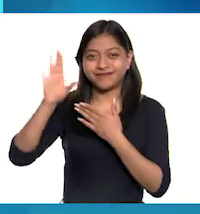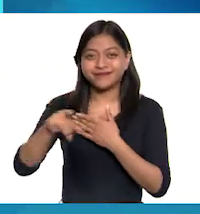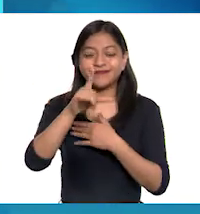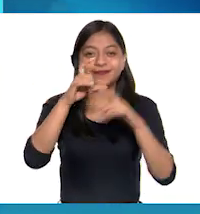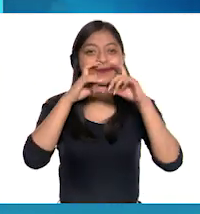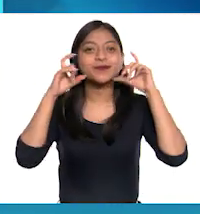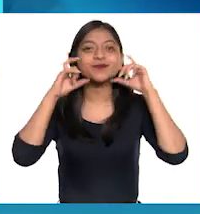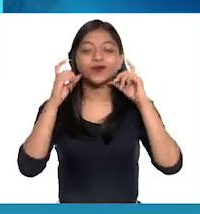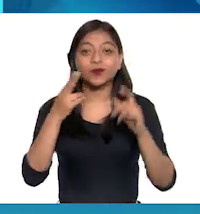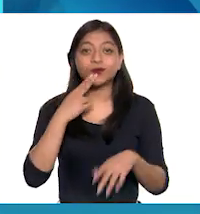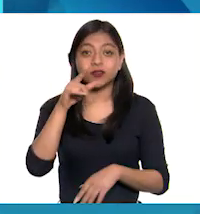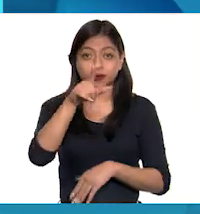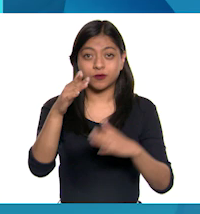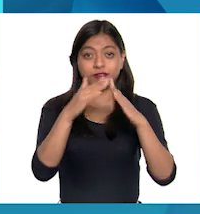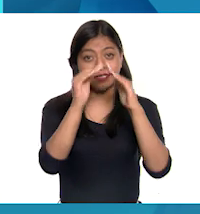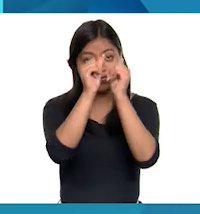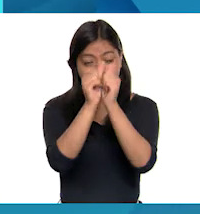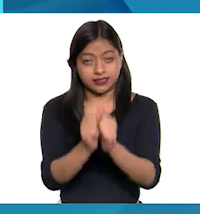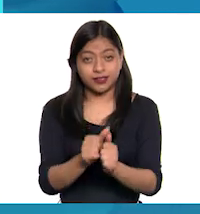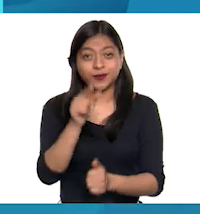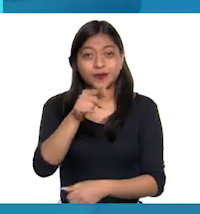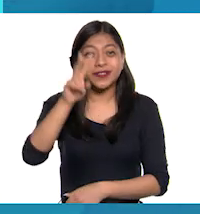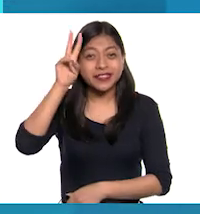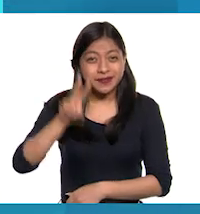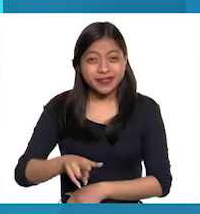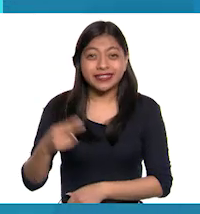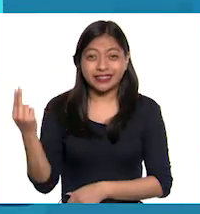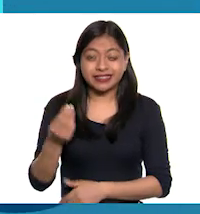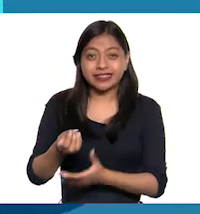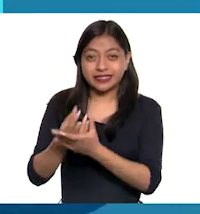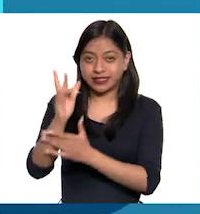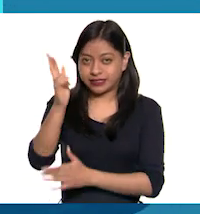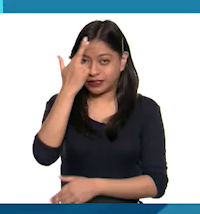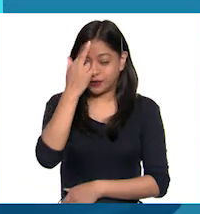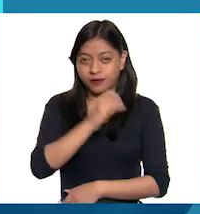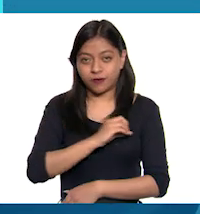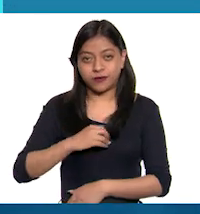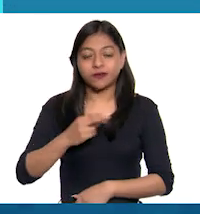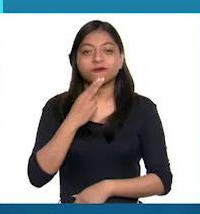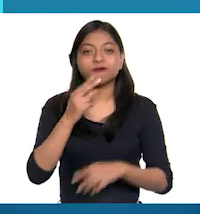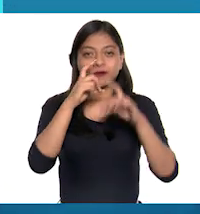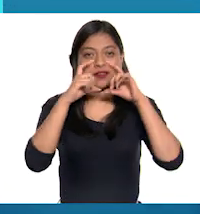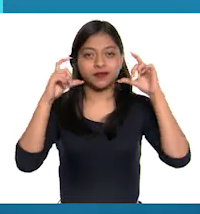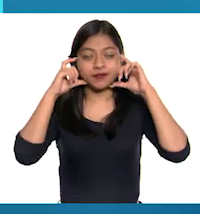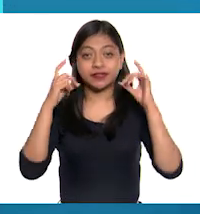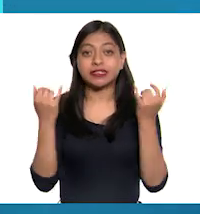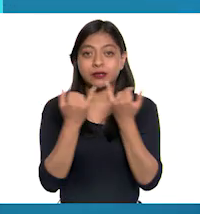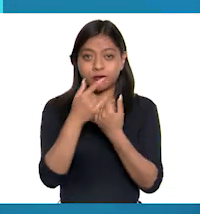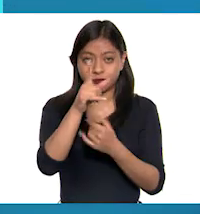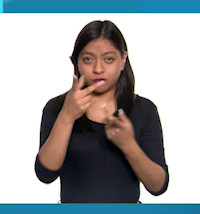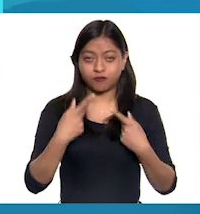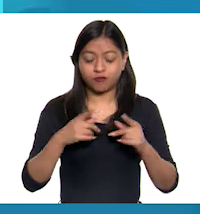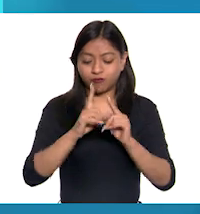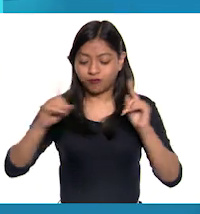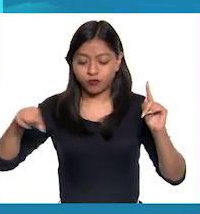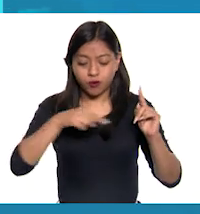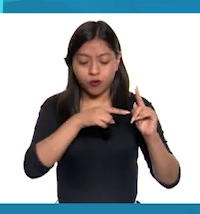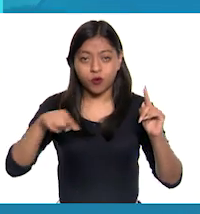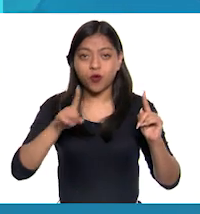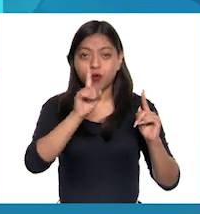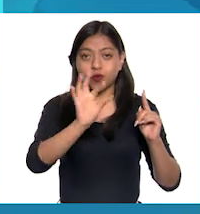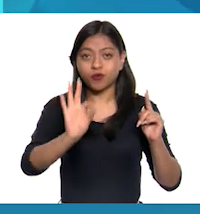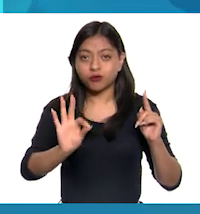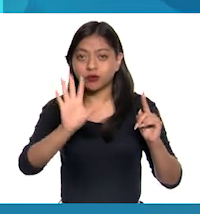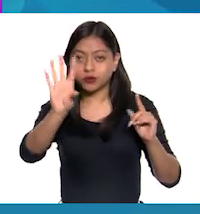Utiliza cubrebocas. No salgas de casa. Si tienes que hacerlo, recuerda que es obligatorio utilizarlo. Mantén una distancia mínima de un